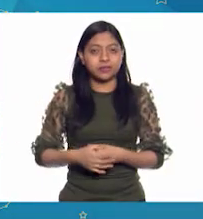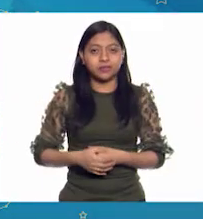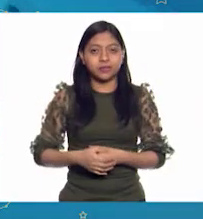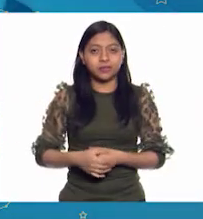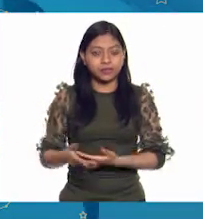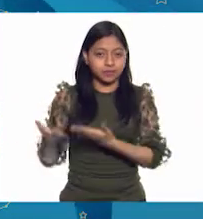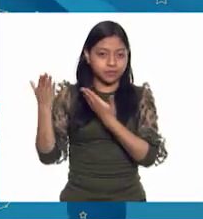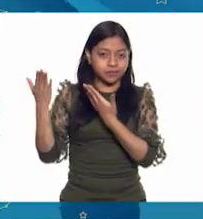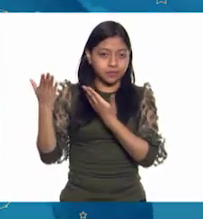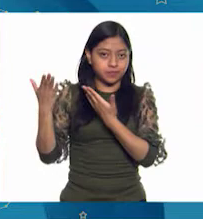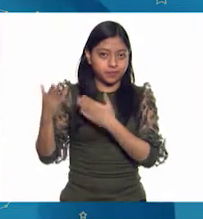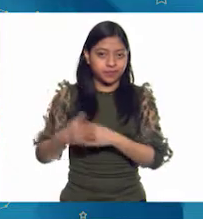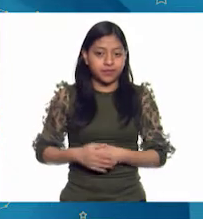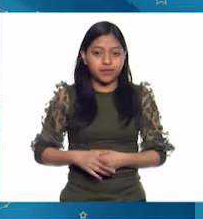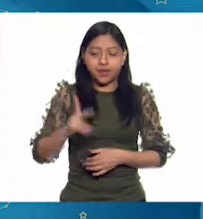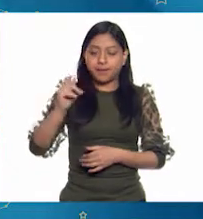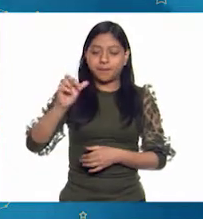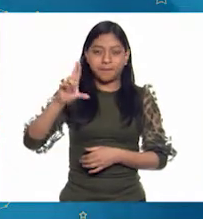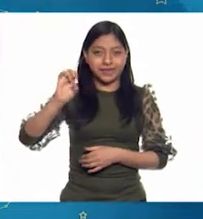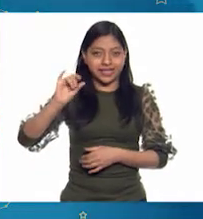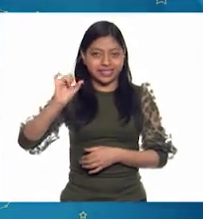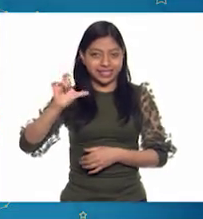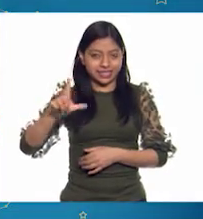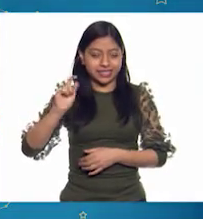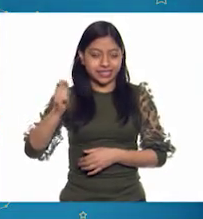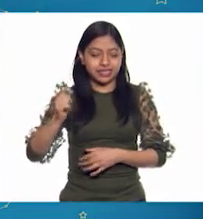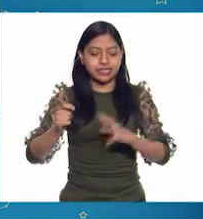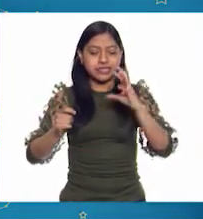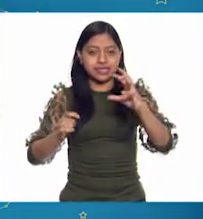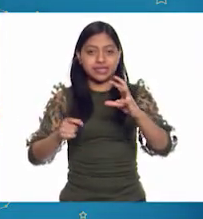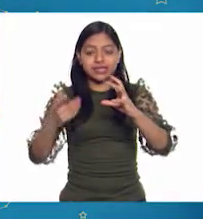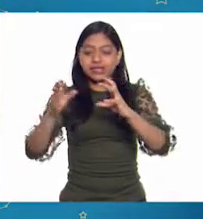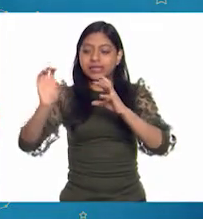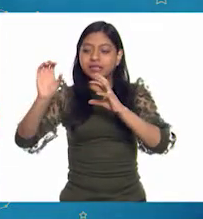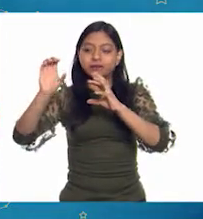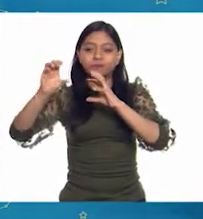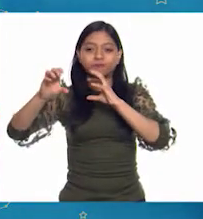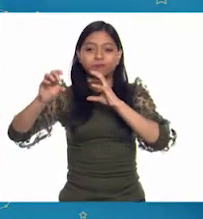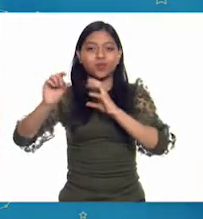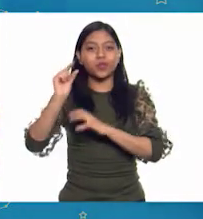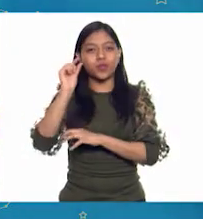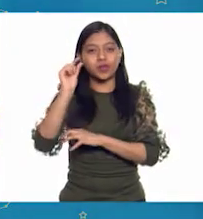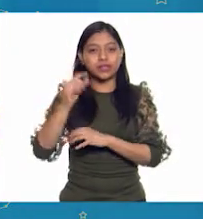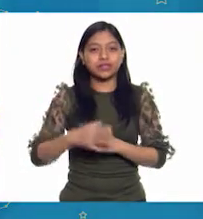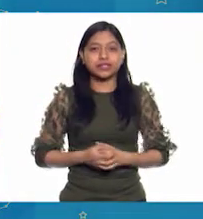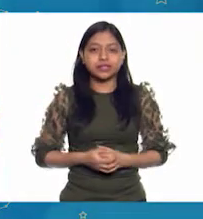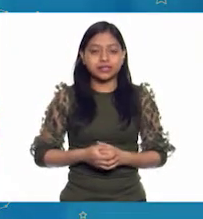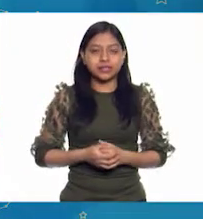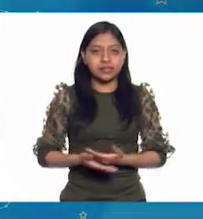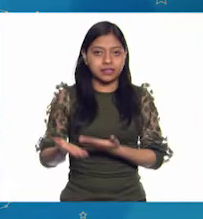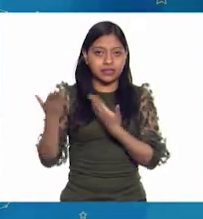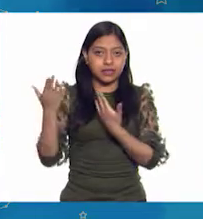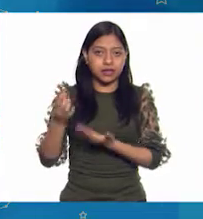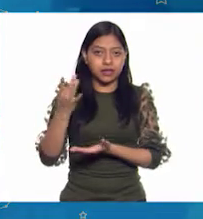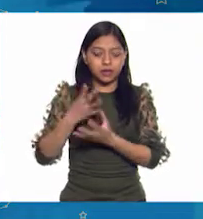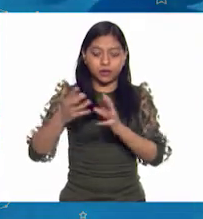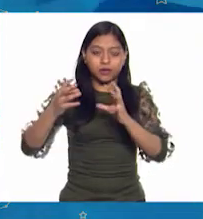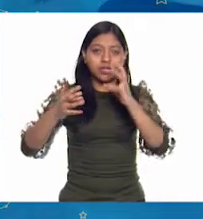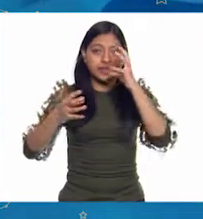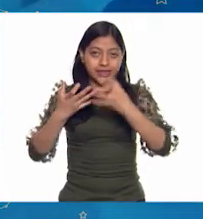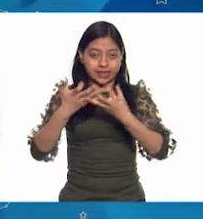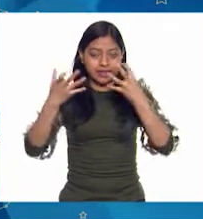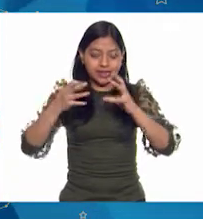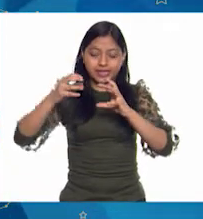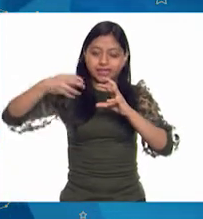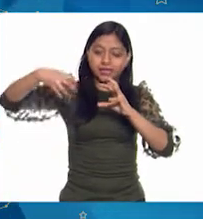entra en una parte de la sombra de la Tierra. Y penumbral, donde la luna solo recibe de manera parcial la penumbra.